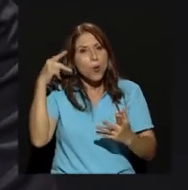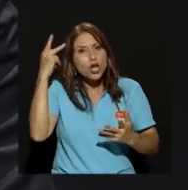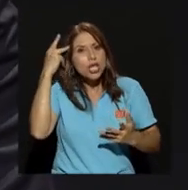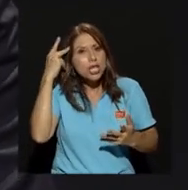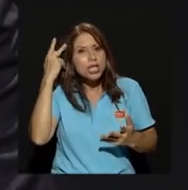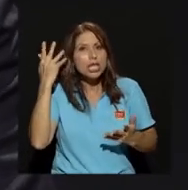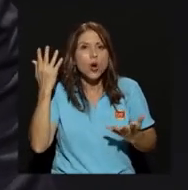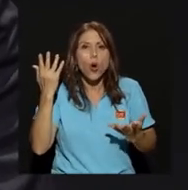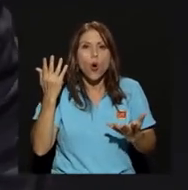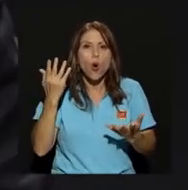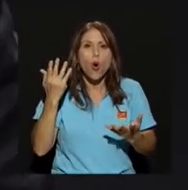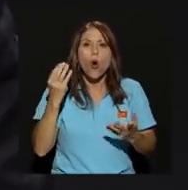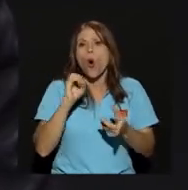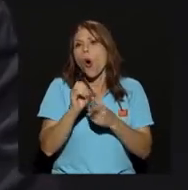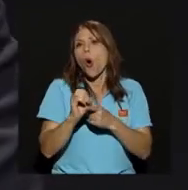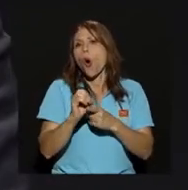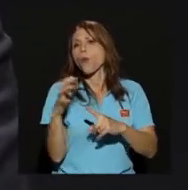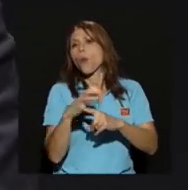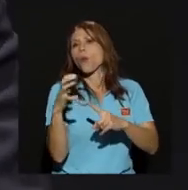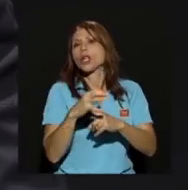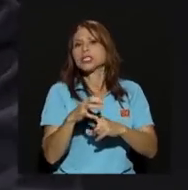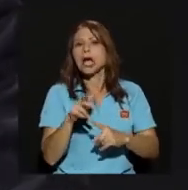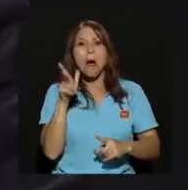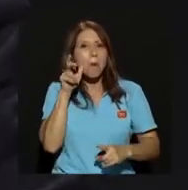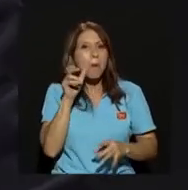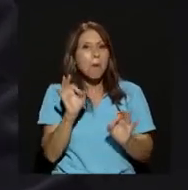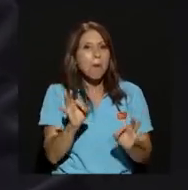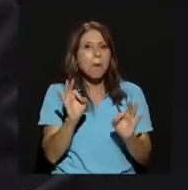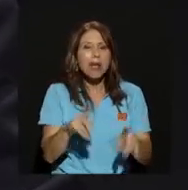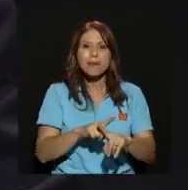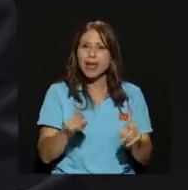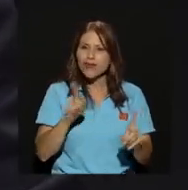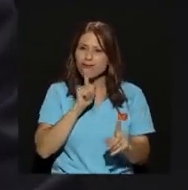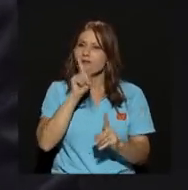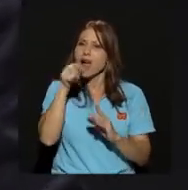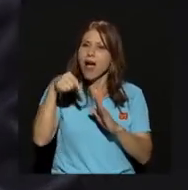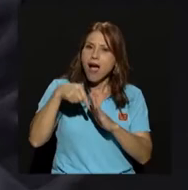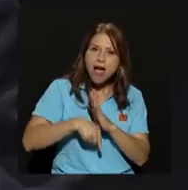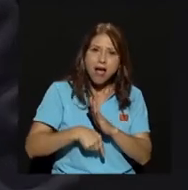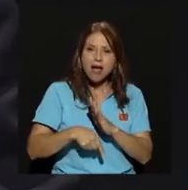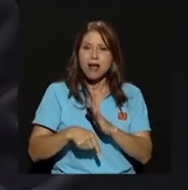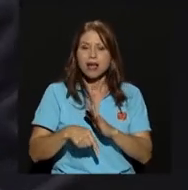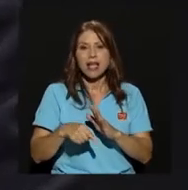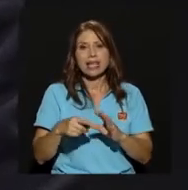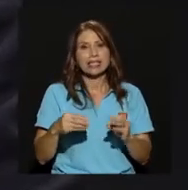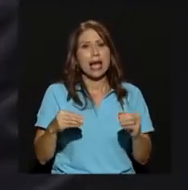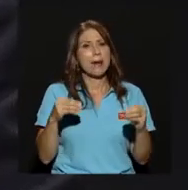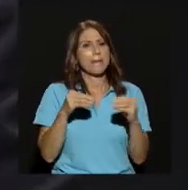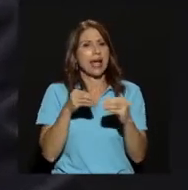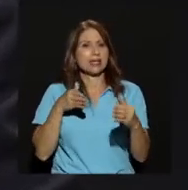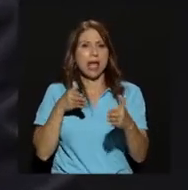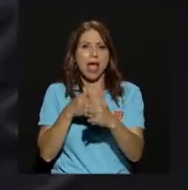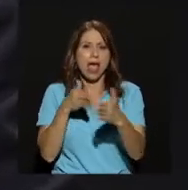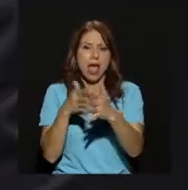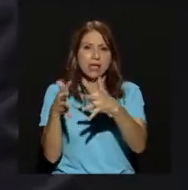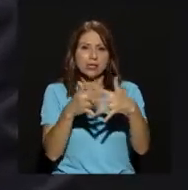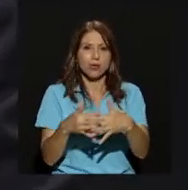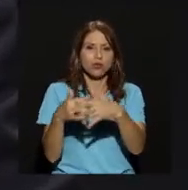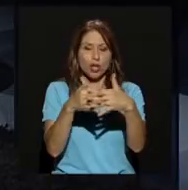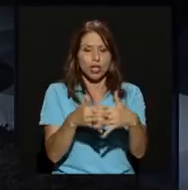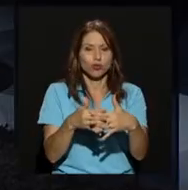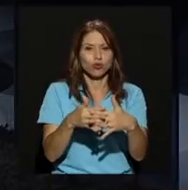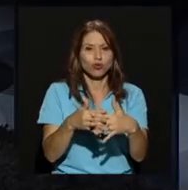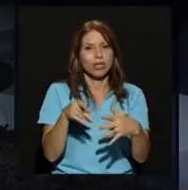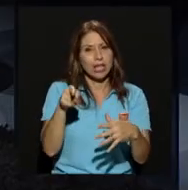o de una bandera populista pero que en el fondo le está haciendo mucho más daño a eeuu de lo que se imaginaba en su